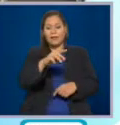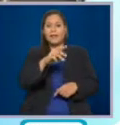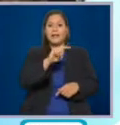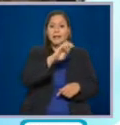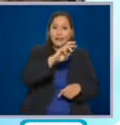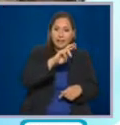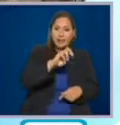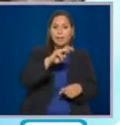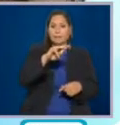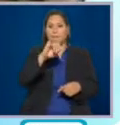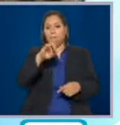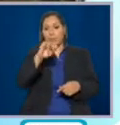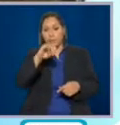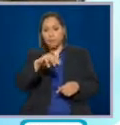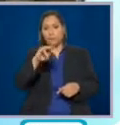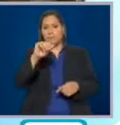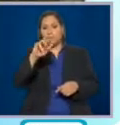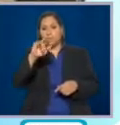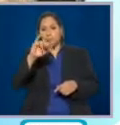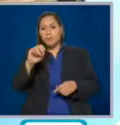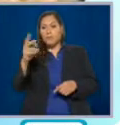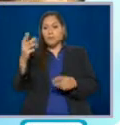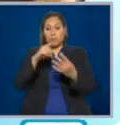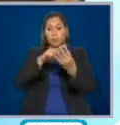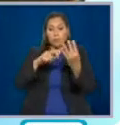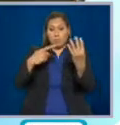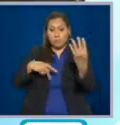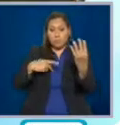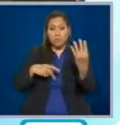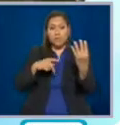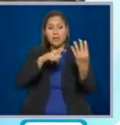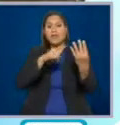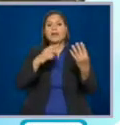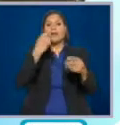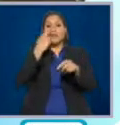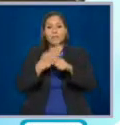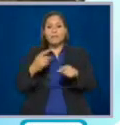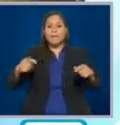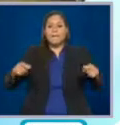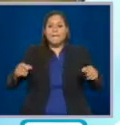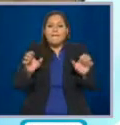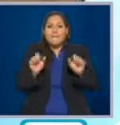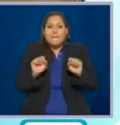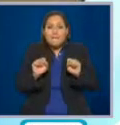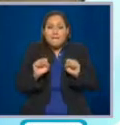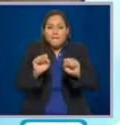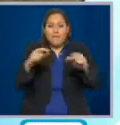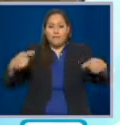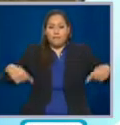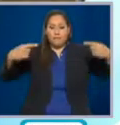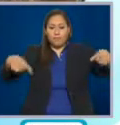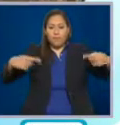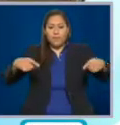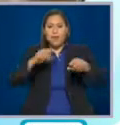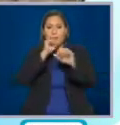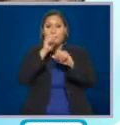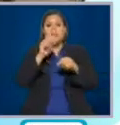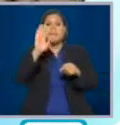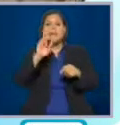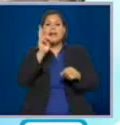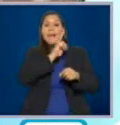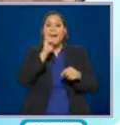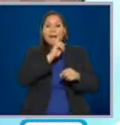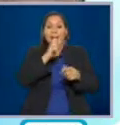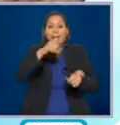Miriam, Mauricio, Ana Belén, están encargadas de mover los bichos, entonces les alimentan de aire y les van liberando ciertos